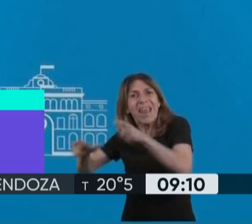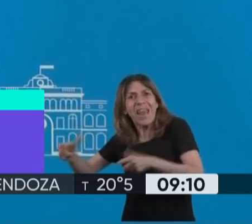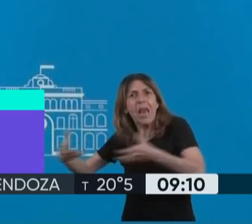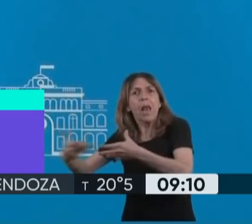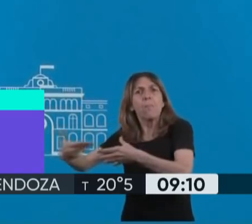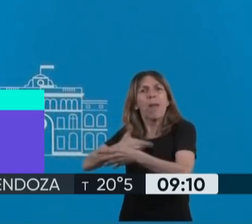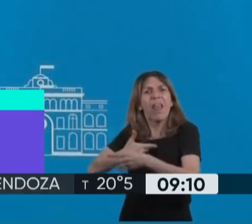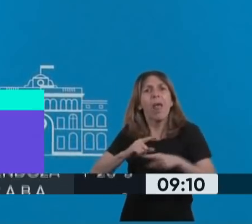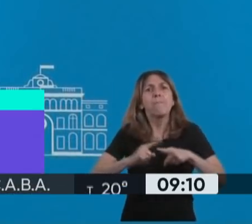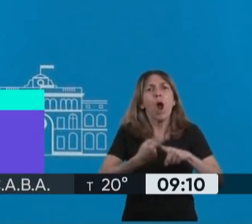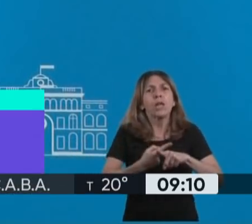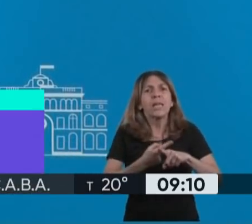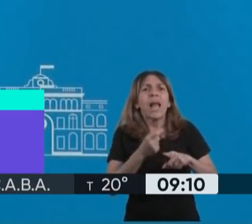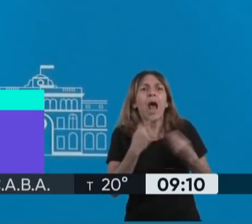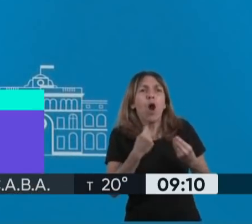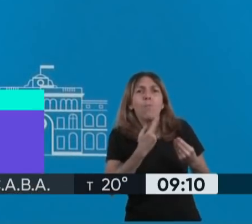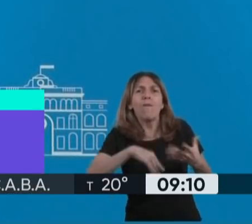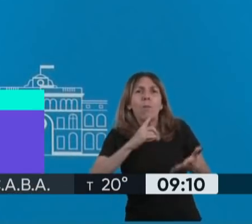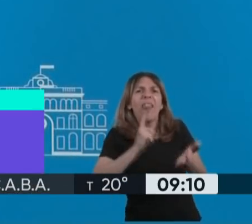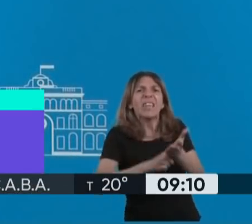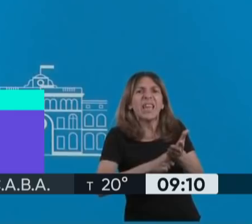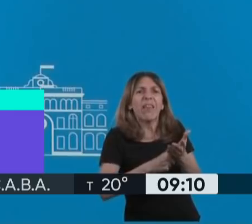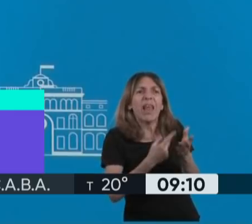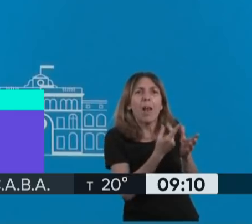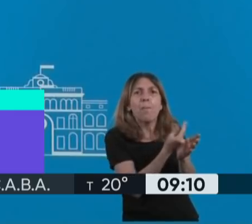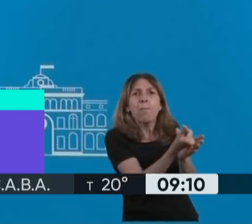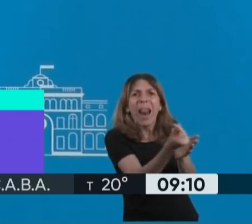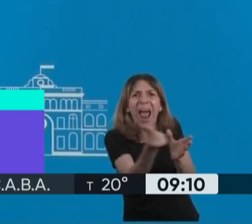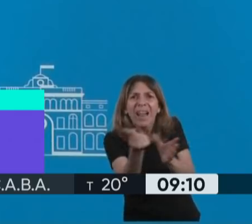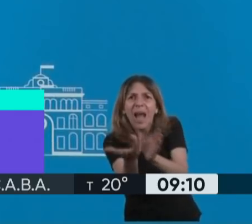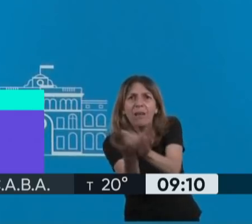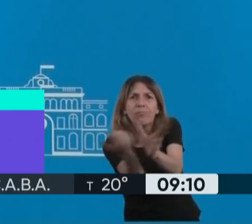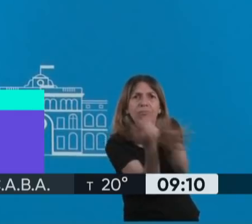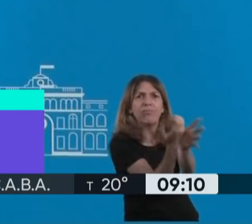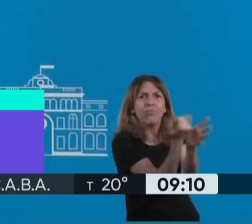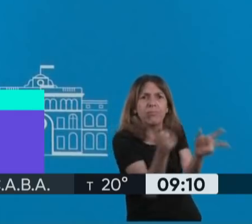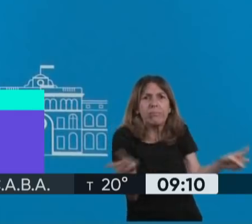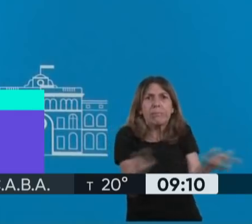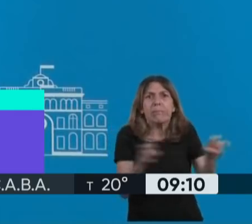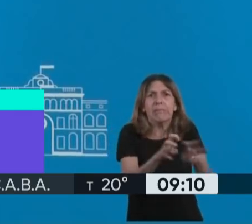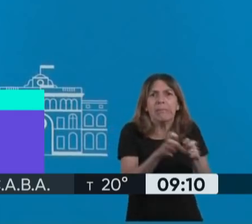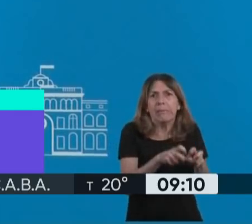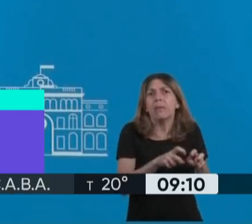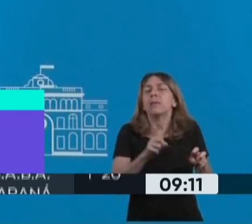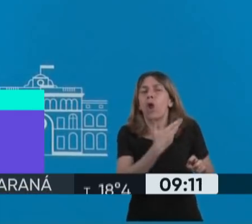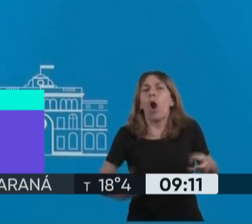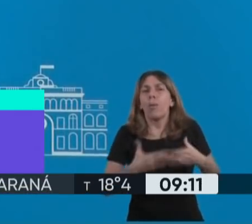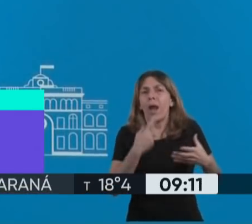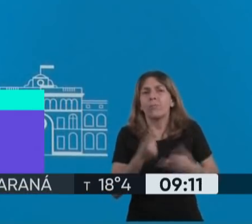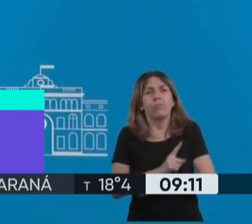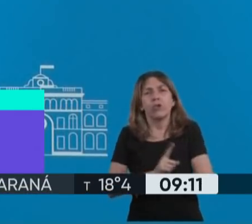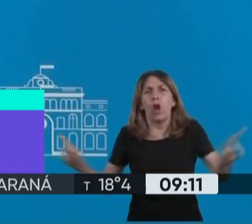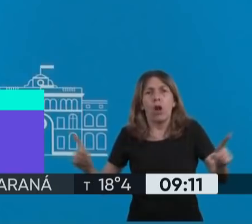una política de ajuste que el gobierno argentino no está dispuesto a llevar adelante porque compromete al